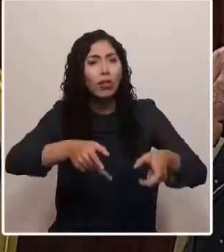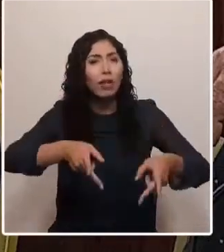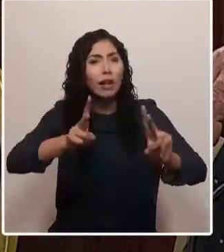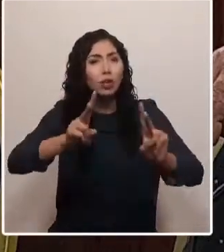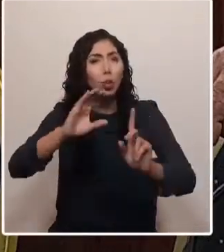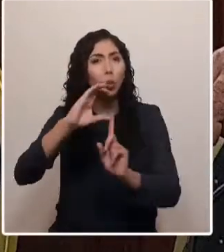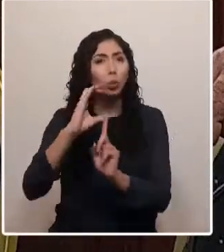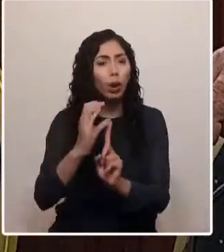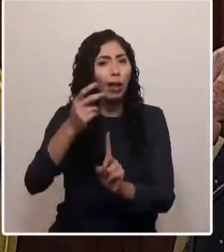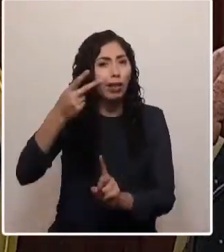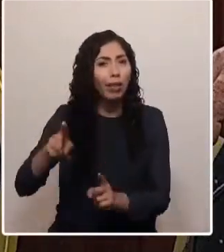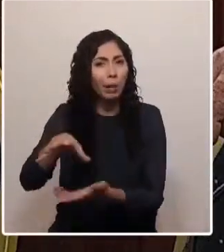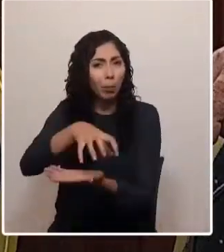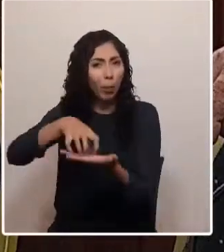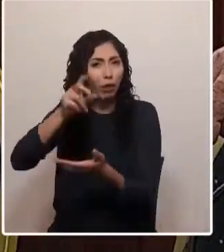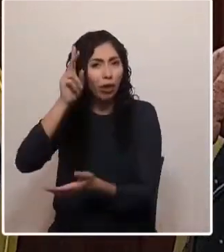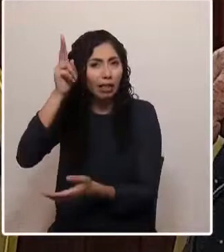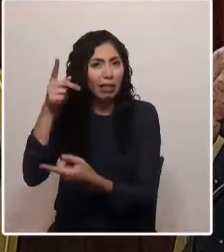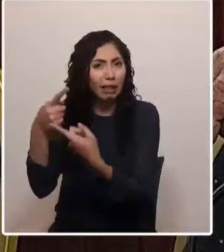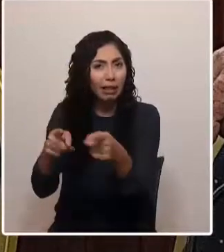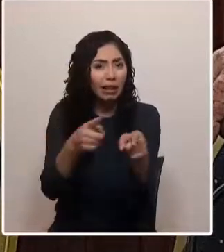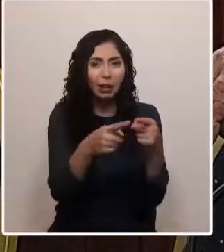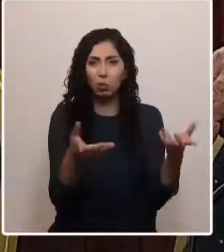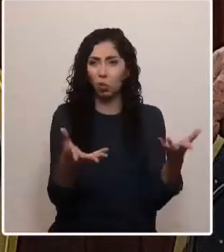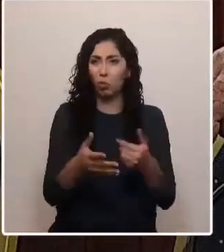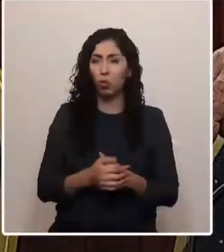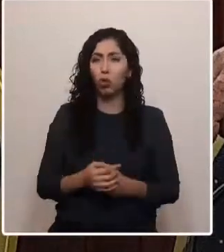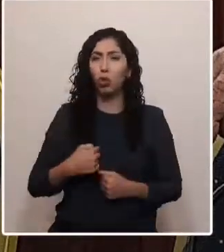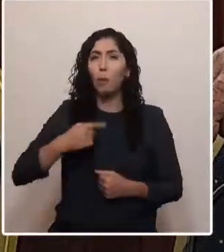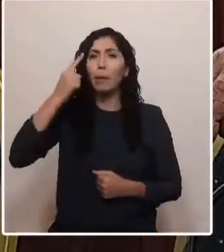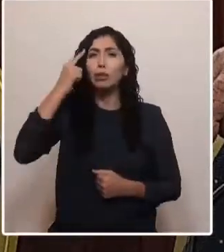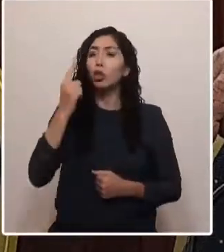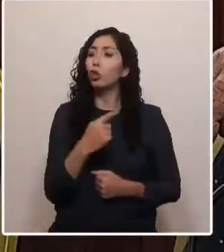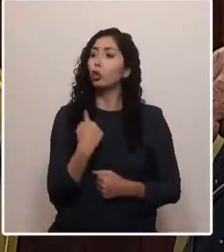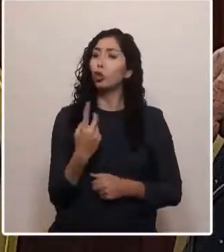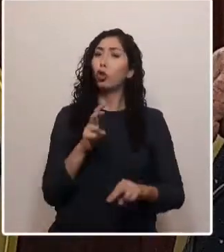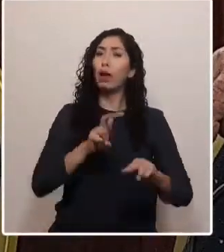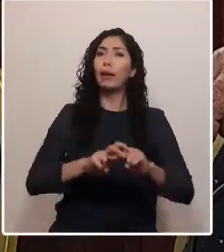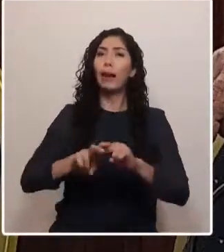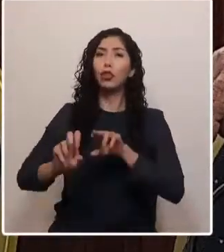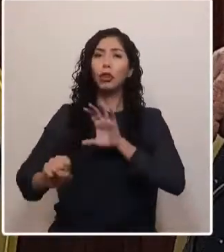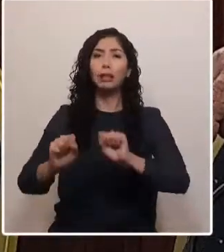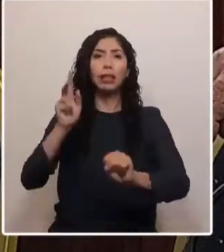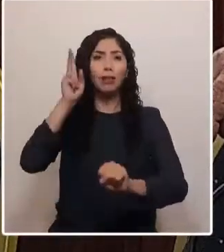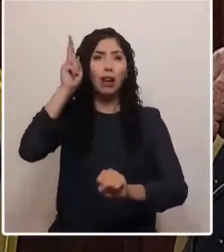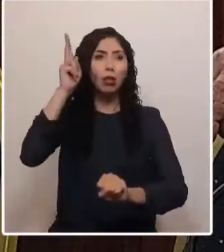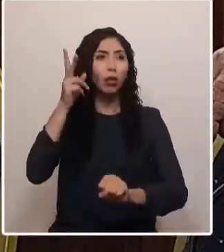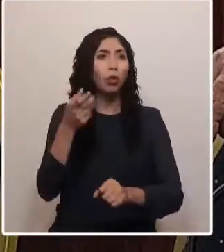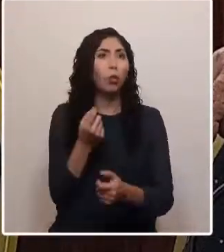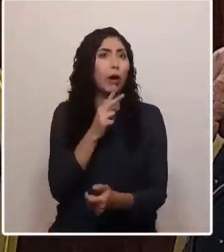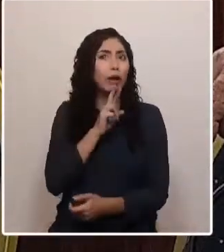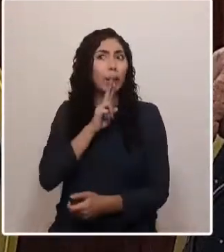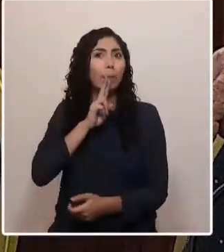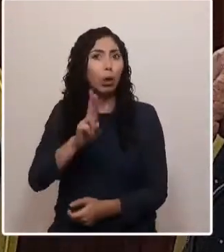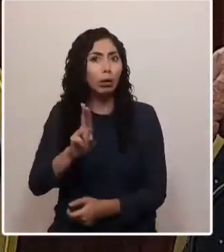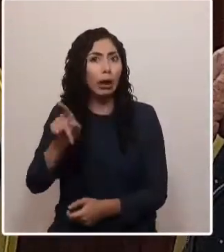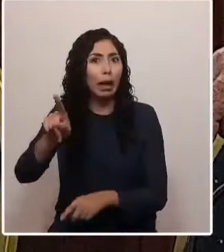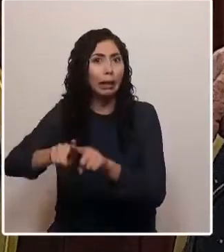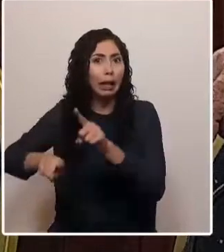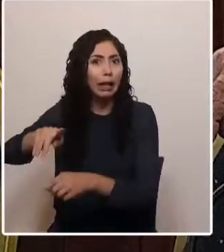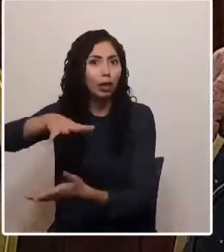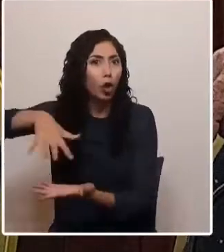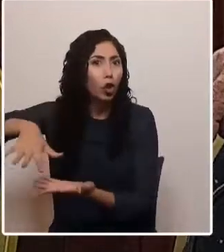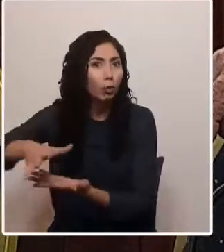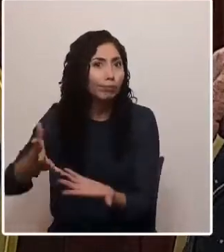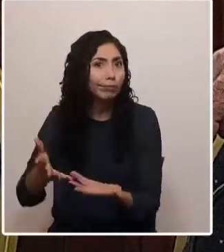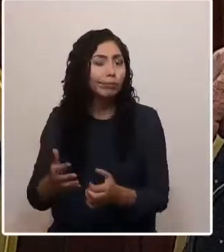indígenas? Pienso, ¿qué responderemos los escaños reservados cuando nos toque dar cuenta en el territorio? En este